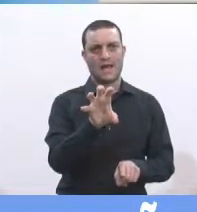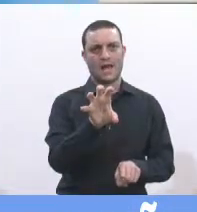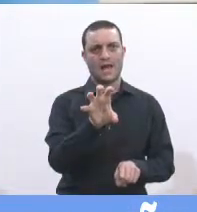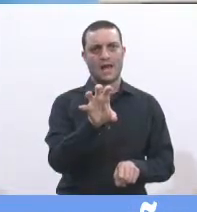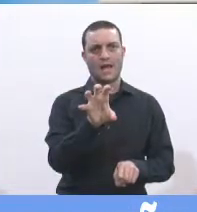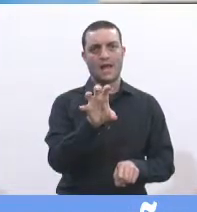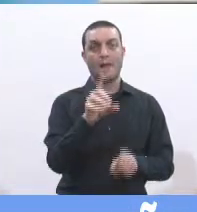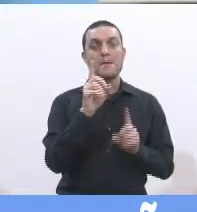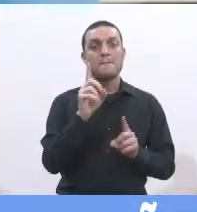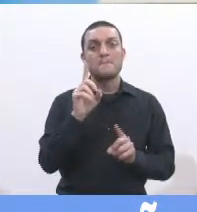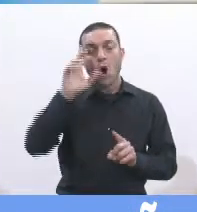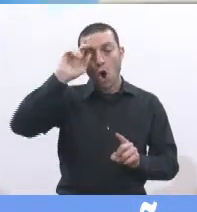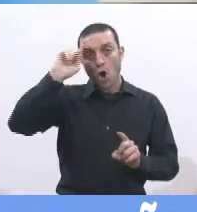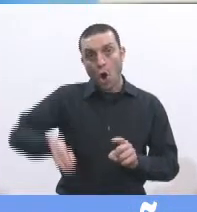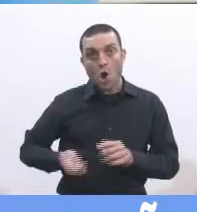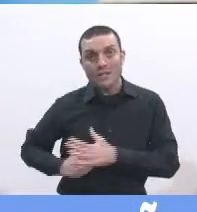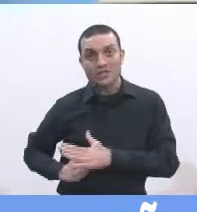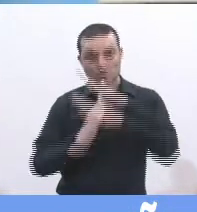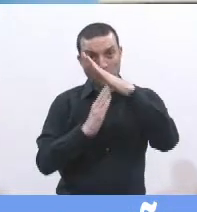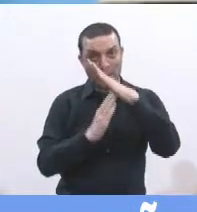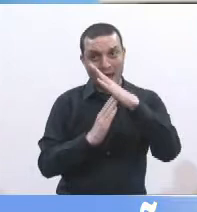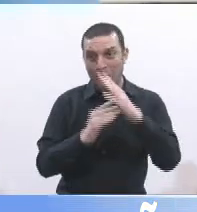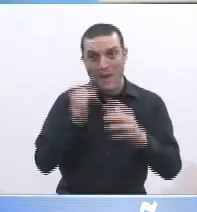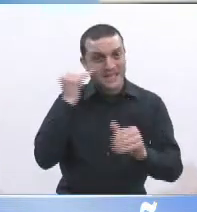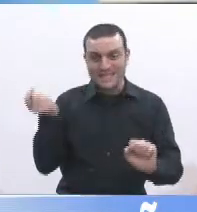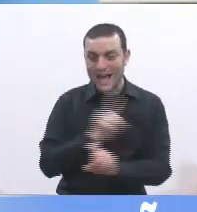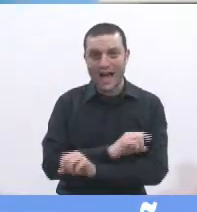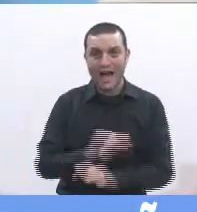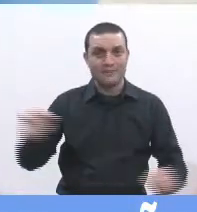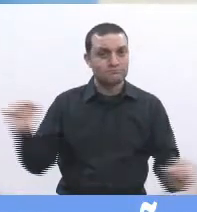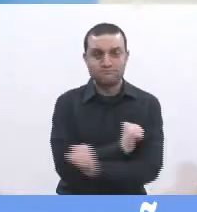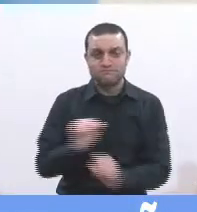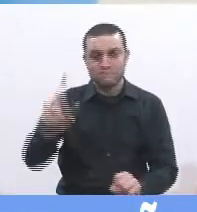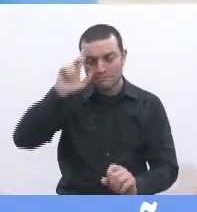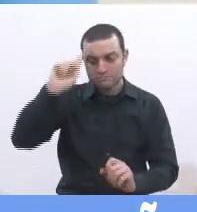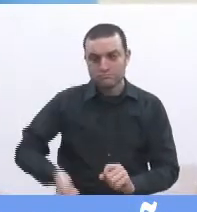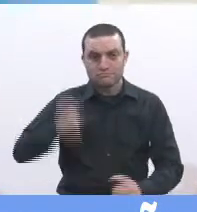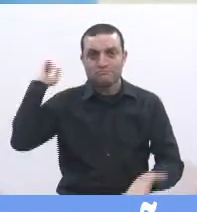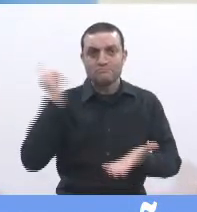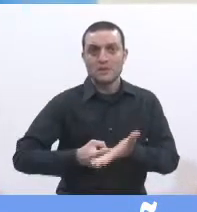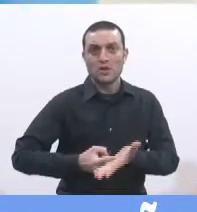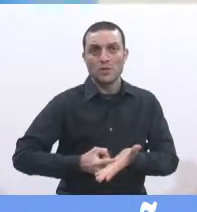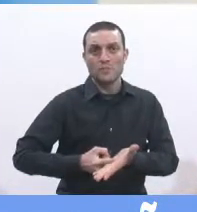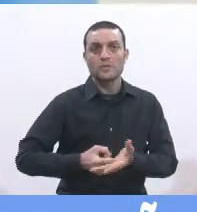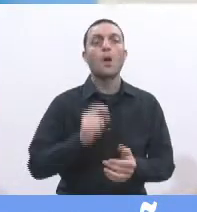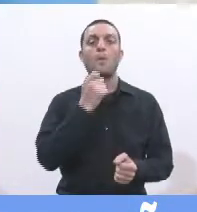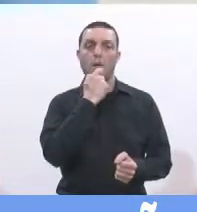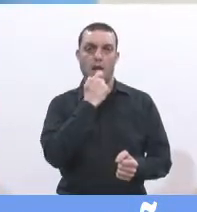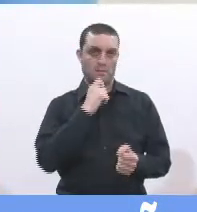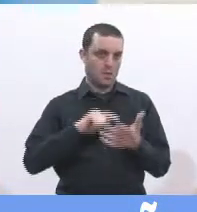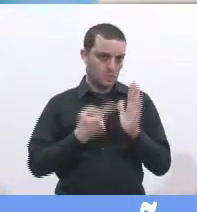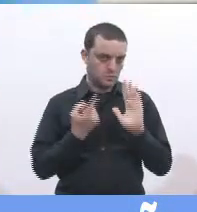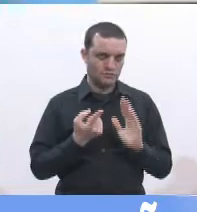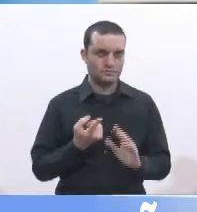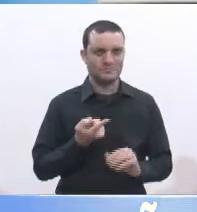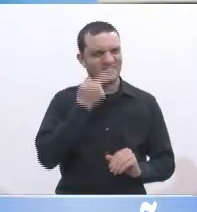además es una provincia donde viven argentinos y argentinas. Mire, un dato curioso. De 32 miembros del